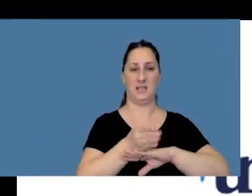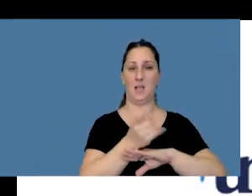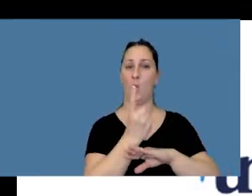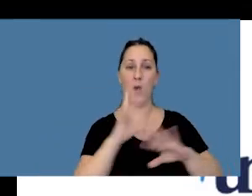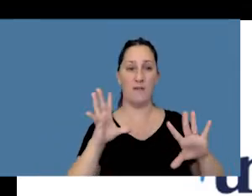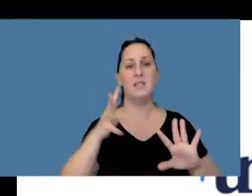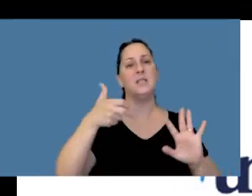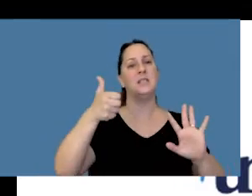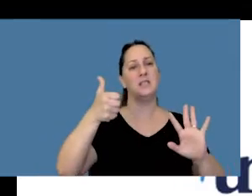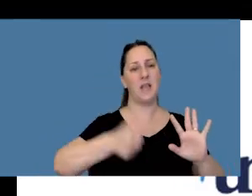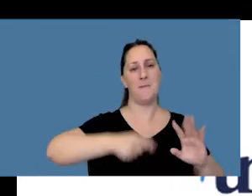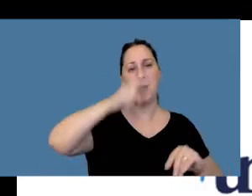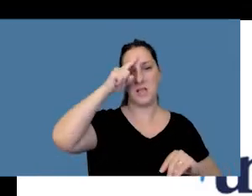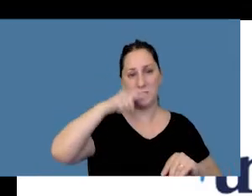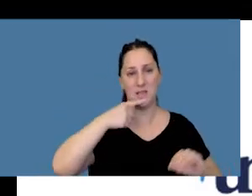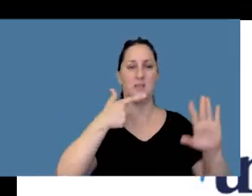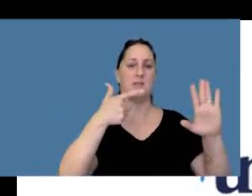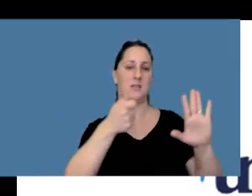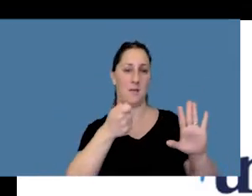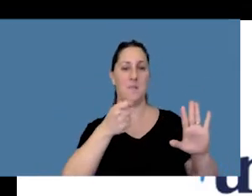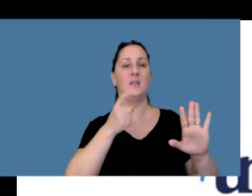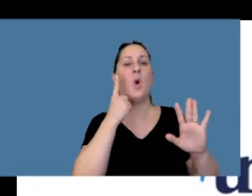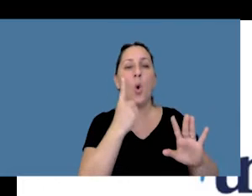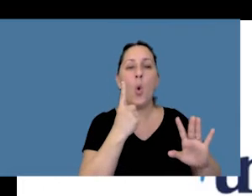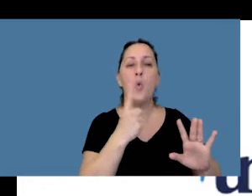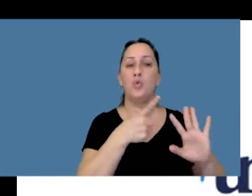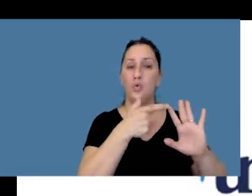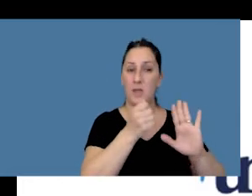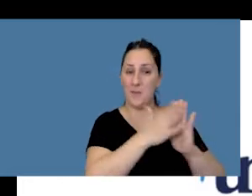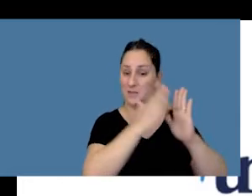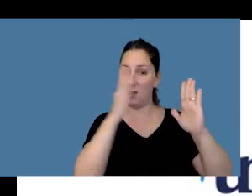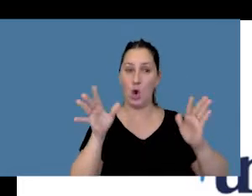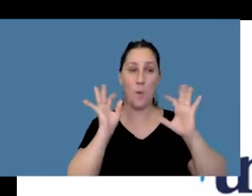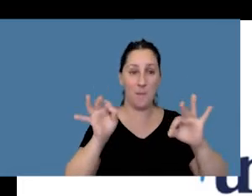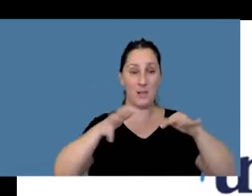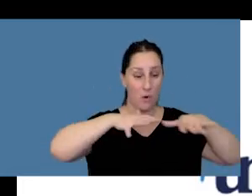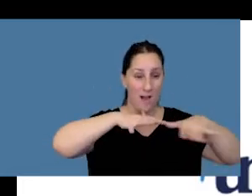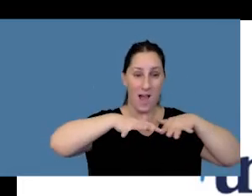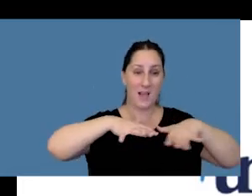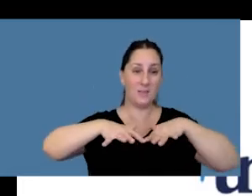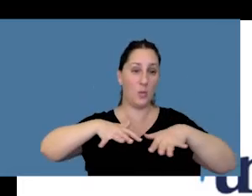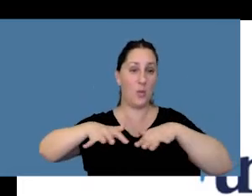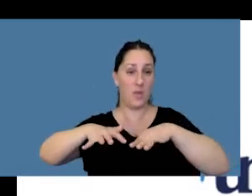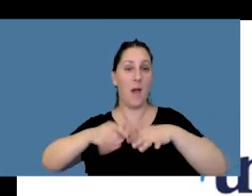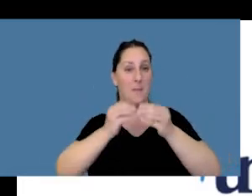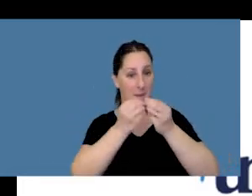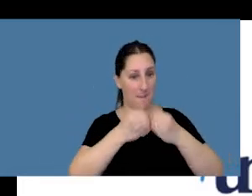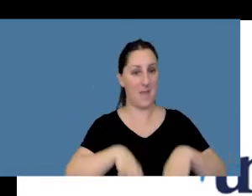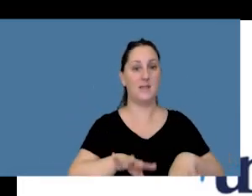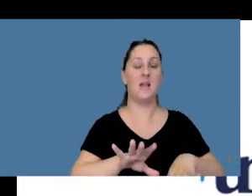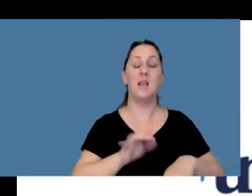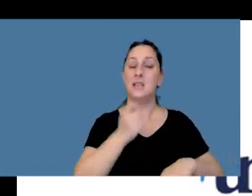6 meses, en la medida que tengamos al menos un semestre completo de actividades para aquellos que las inician, caso